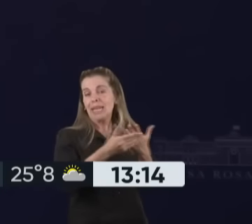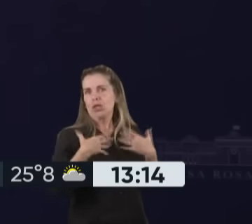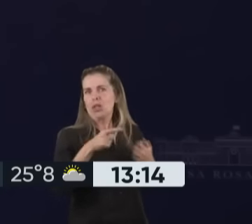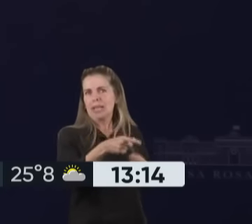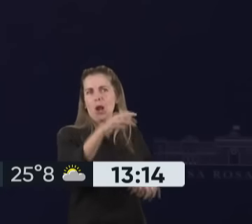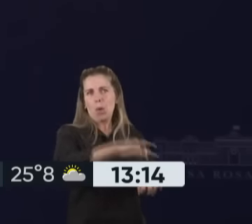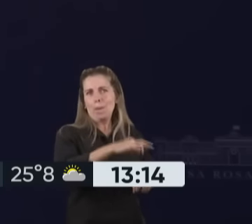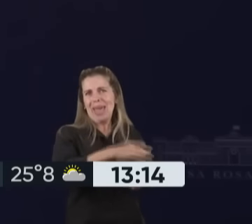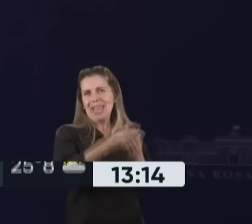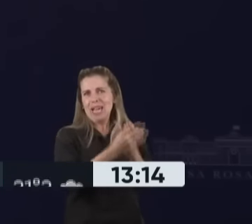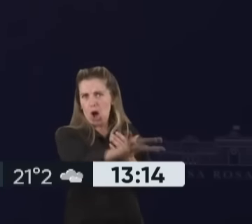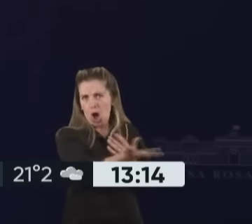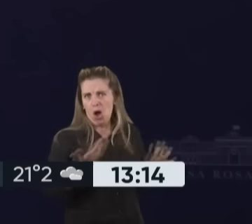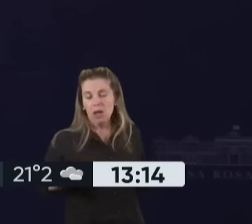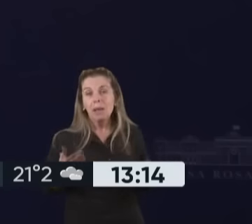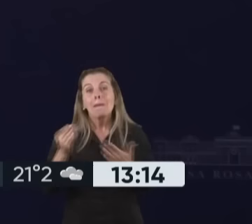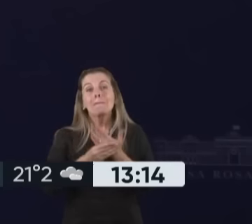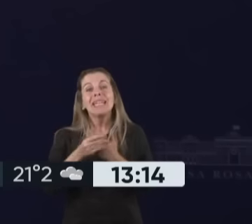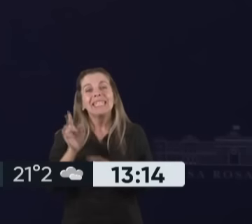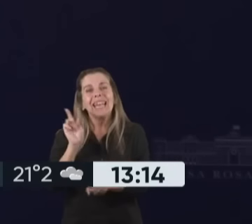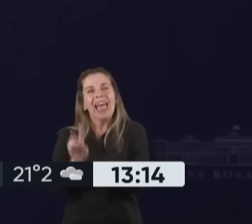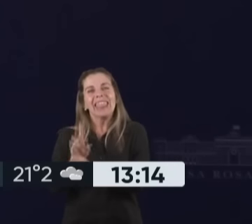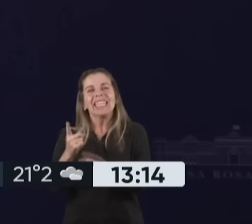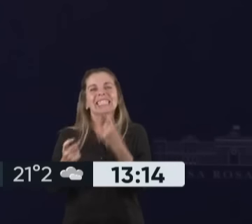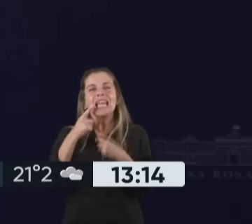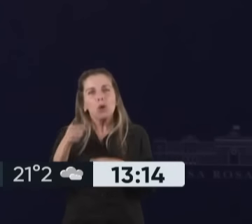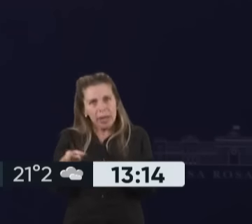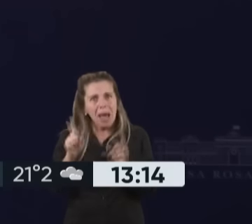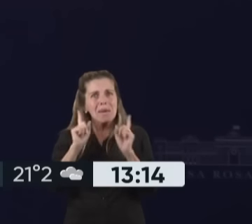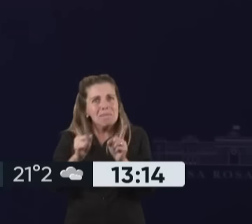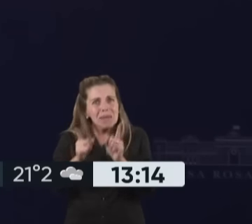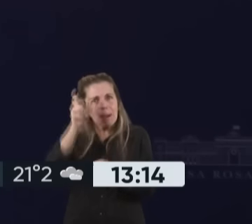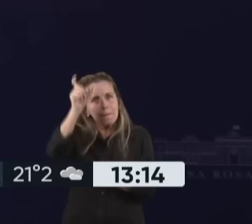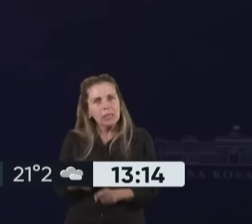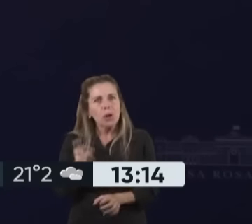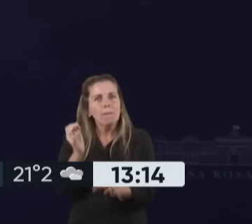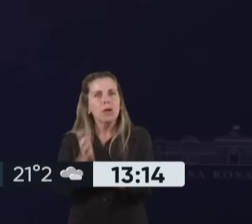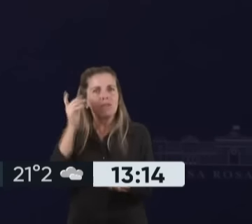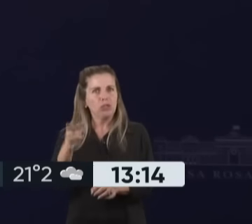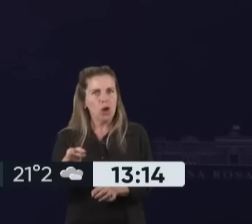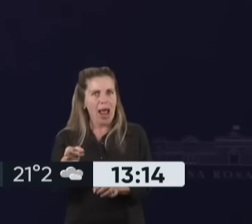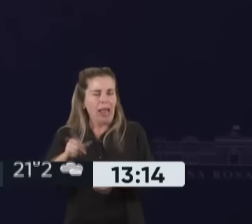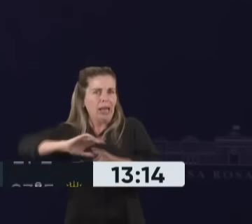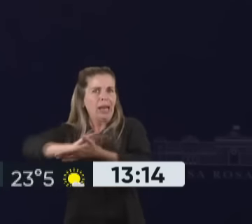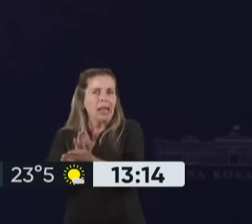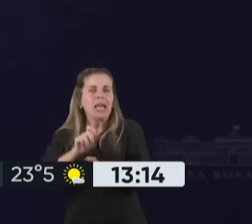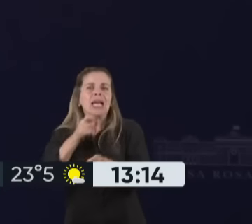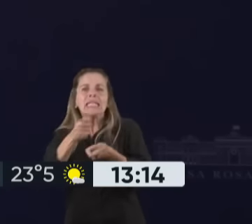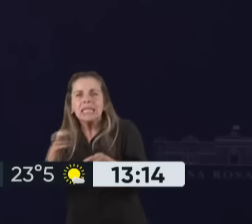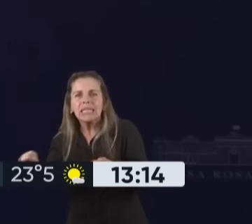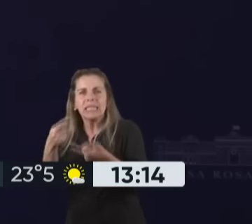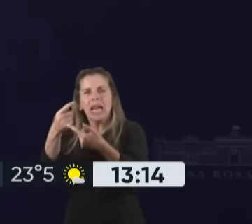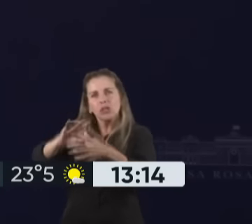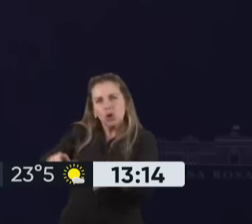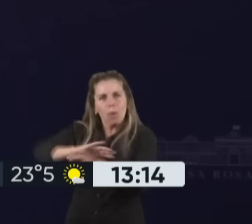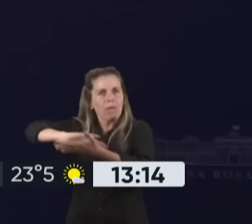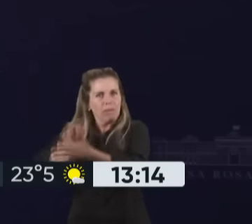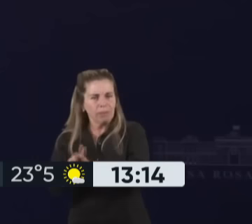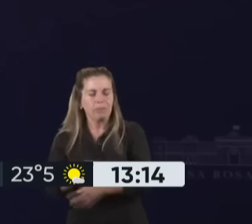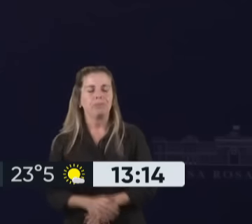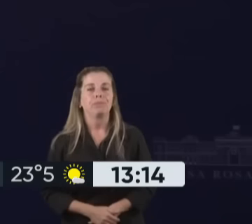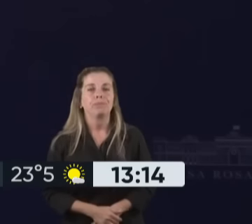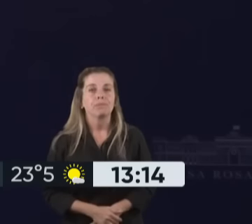Seguridad no es antropóloga, sino una especialista en combate del crimen. El nuevo Congreso